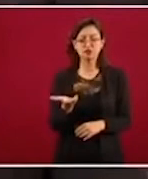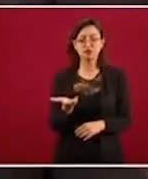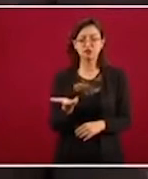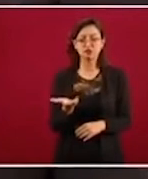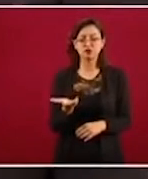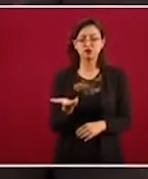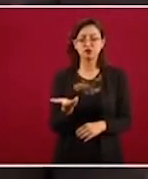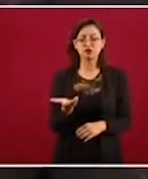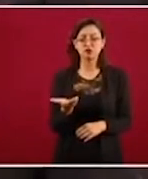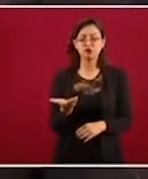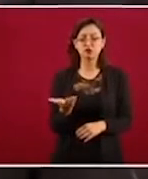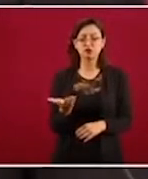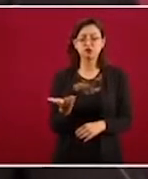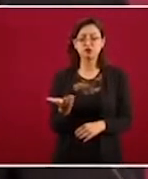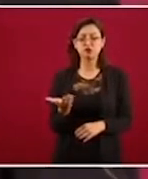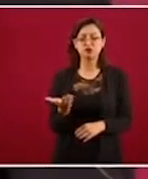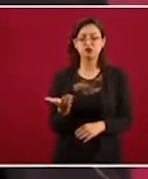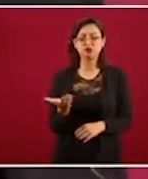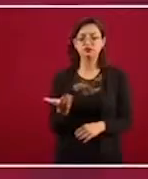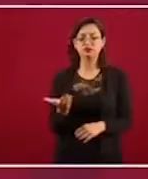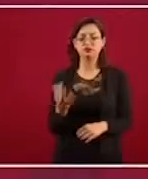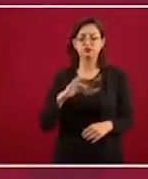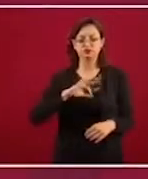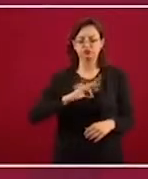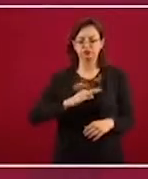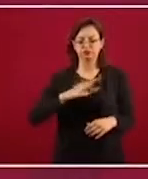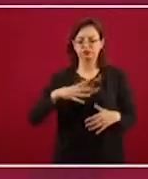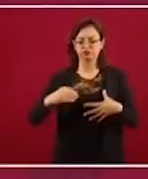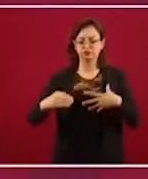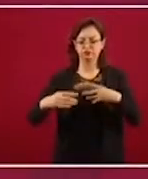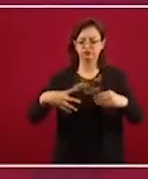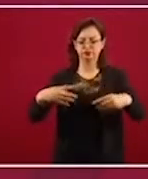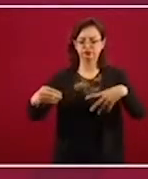es que no haya contagio